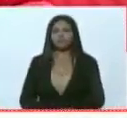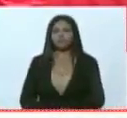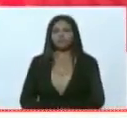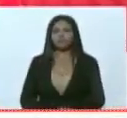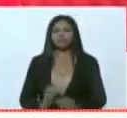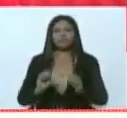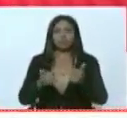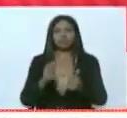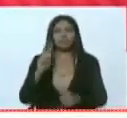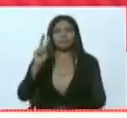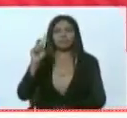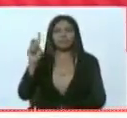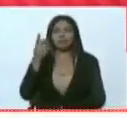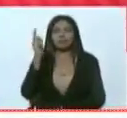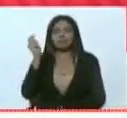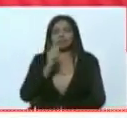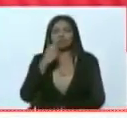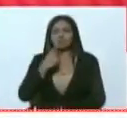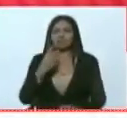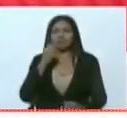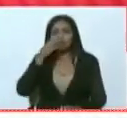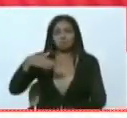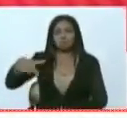Empezando el primer semestre, yo les dije al pueblo,